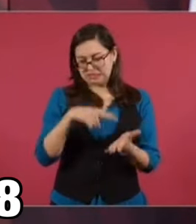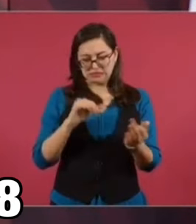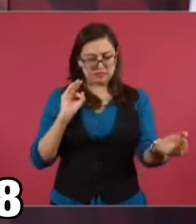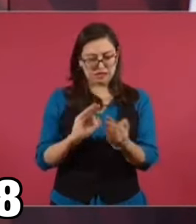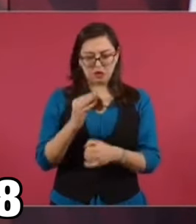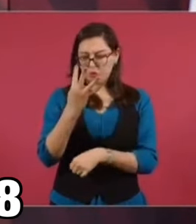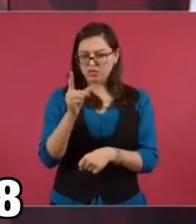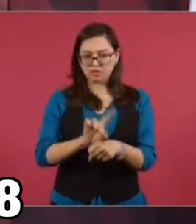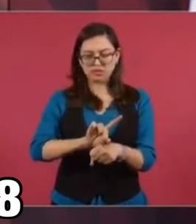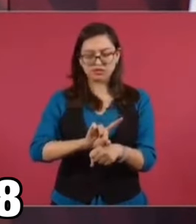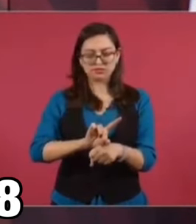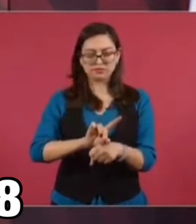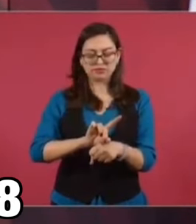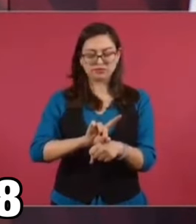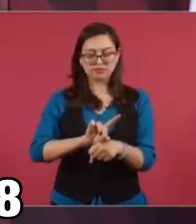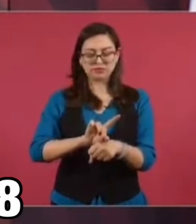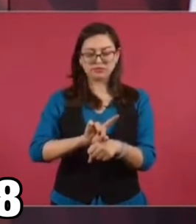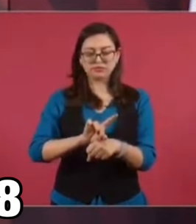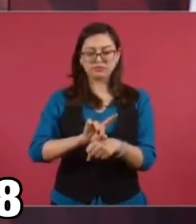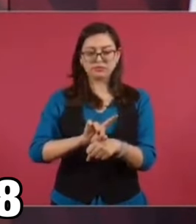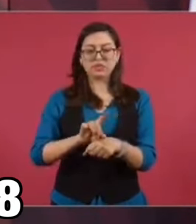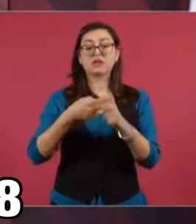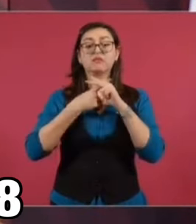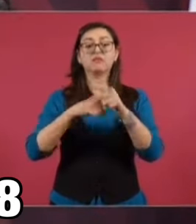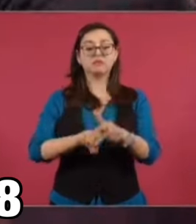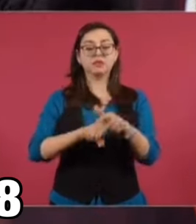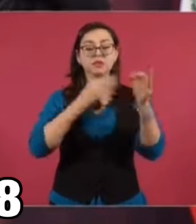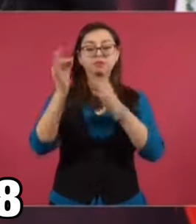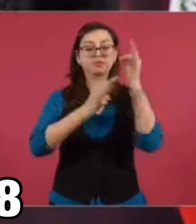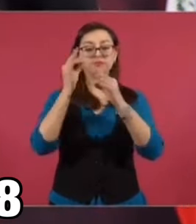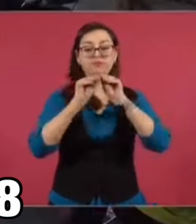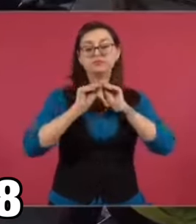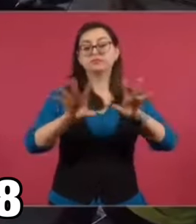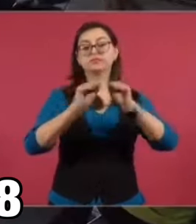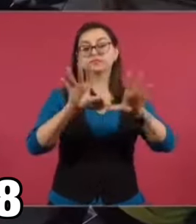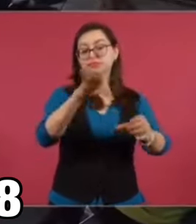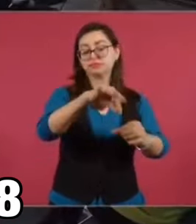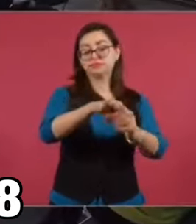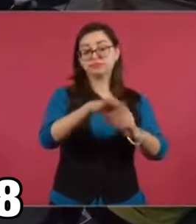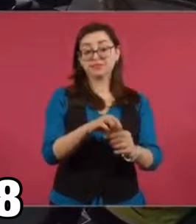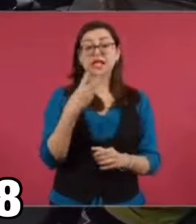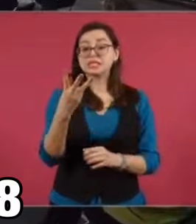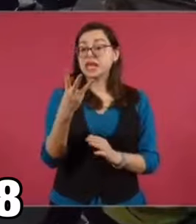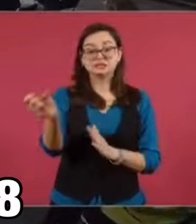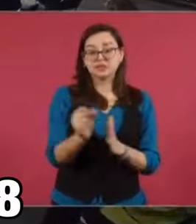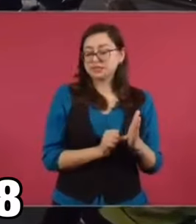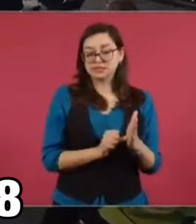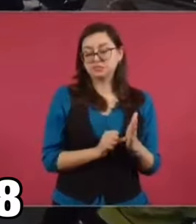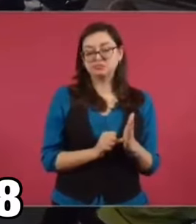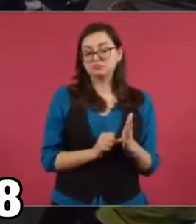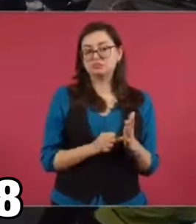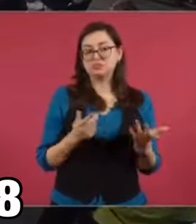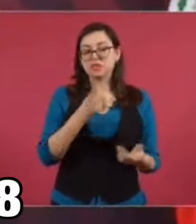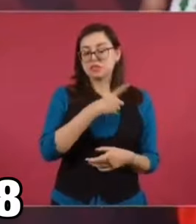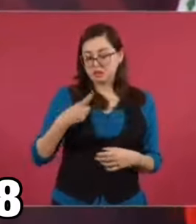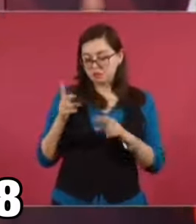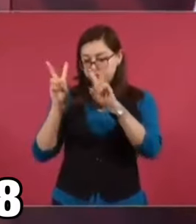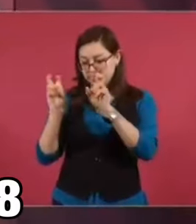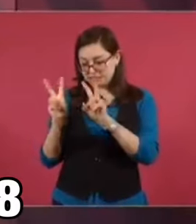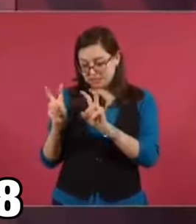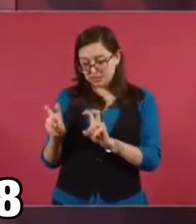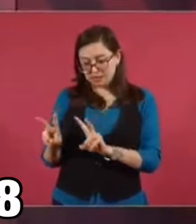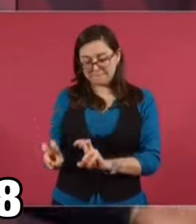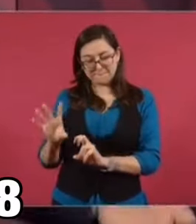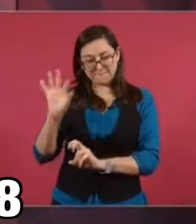días para que empiecen las campañas aquí. Ya son 3 meses. Vamos a seguir hablando, ya no vamos a tratar